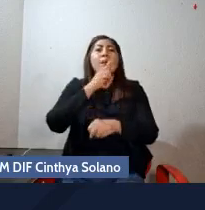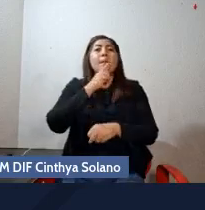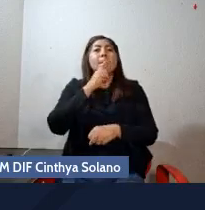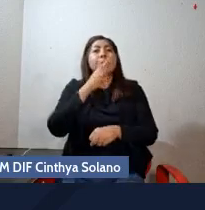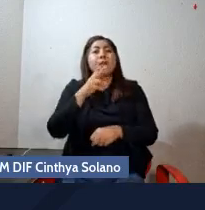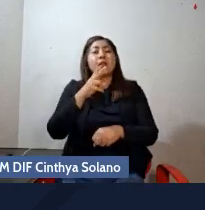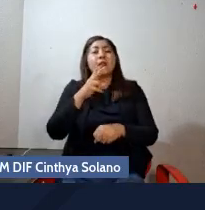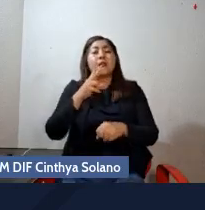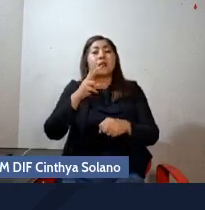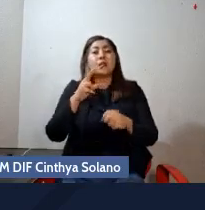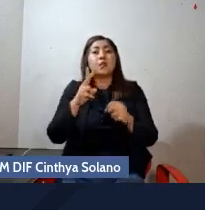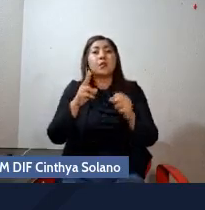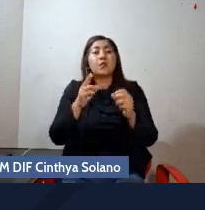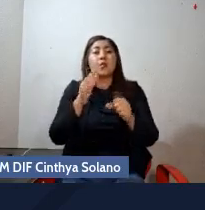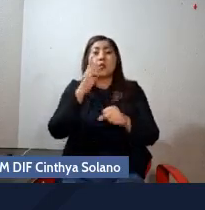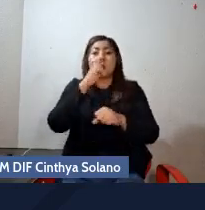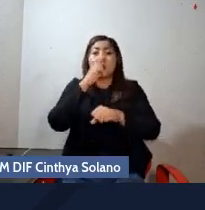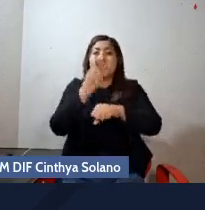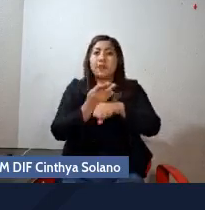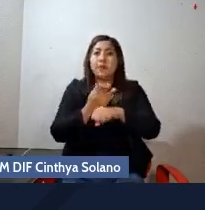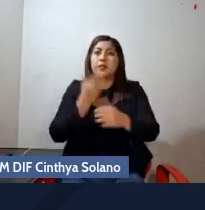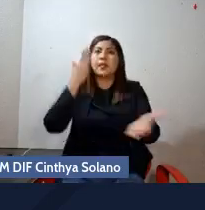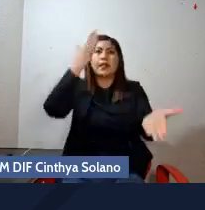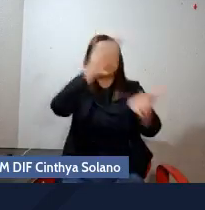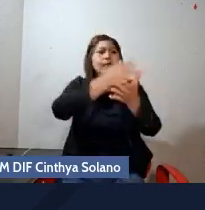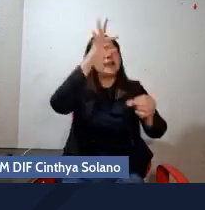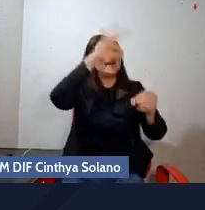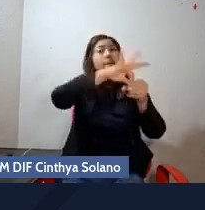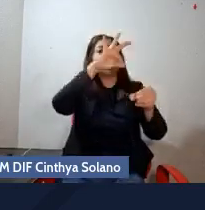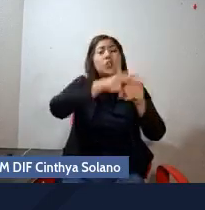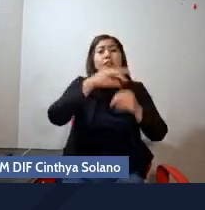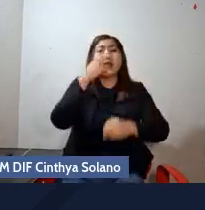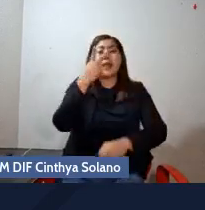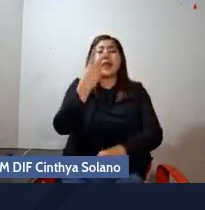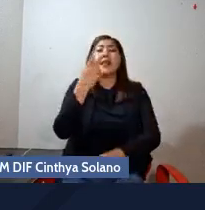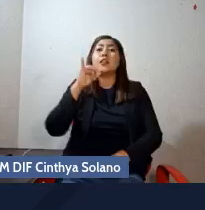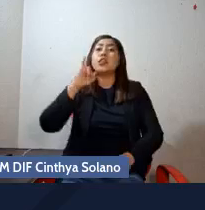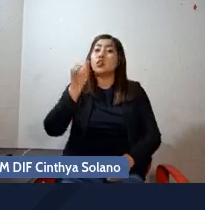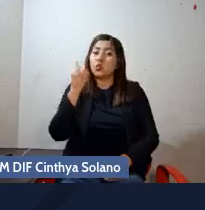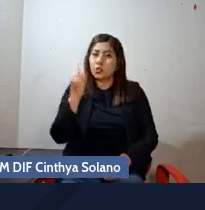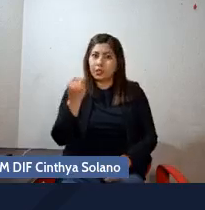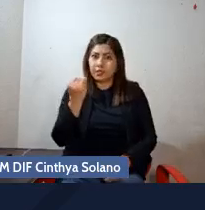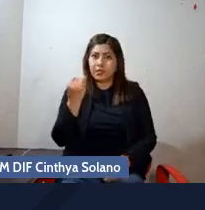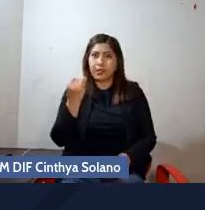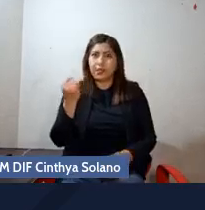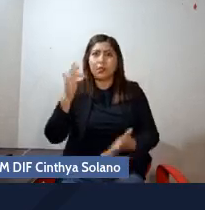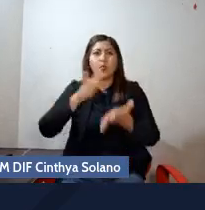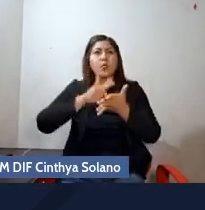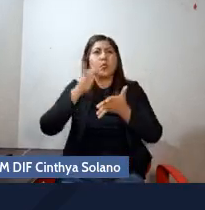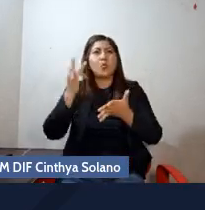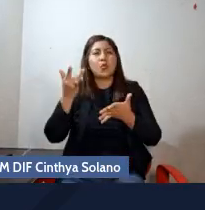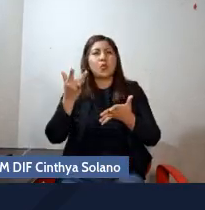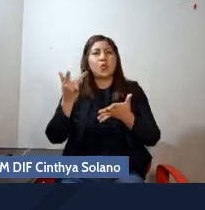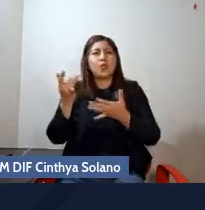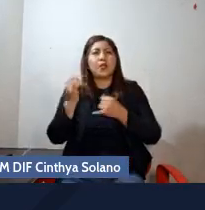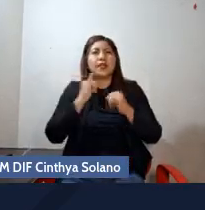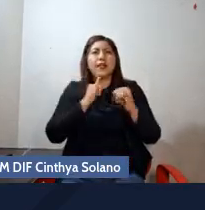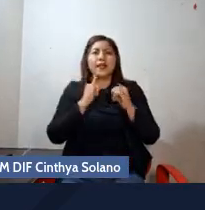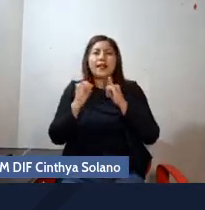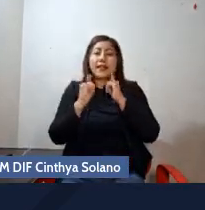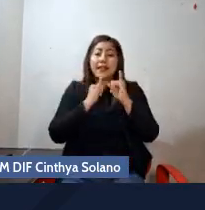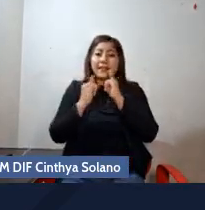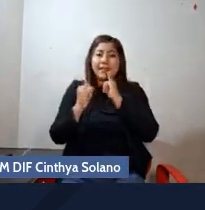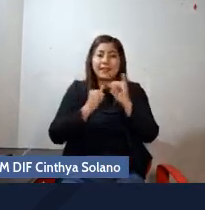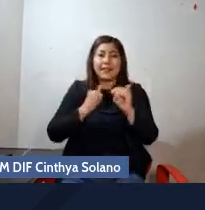junio. Muchísimas gracias a las personas intérpretes en lengua de señas mexicana. Gracias, Betsabe. Gracias, Elba. Gracias, Cintia.